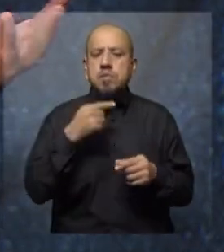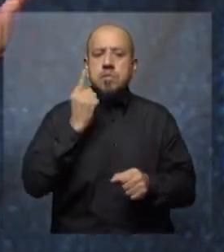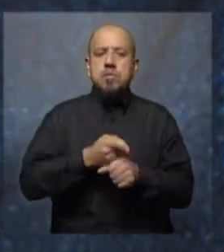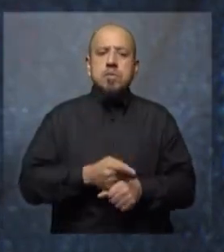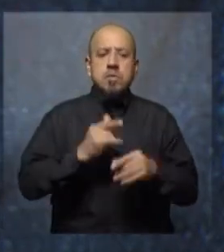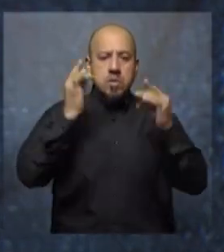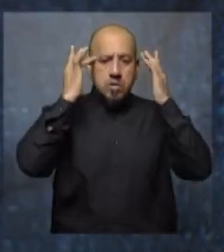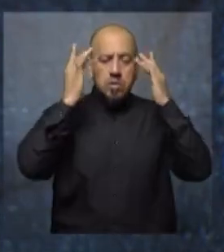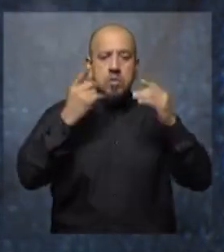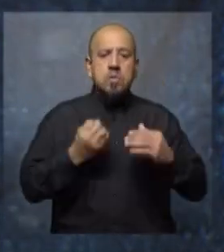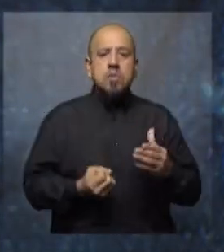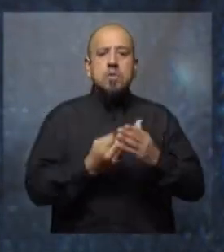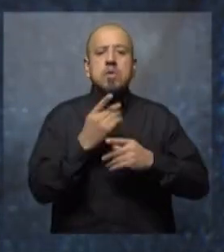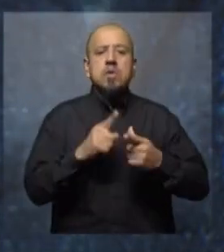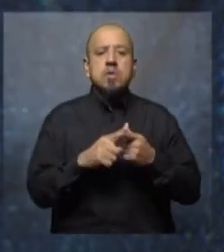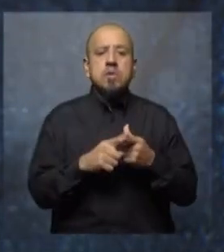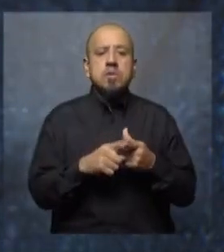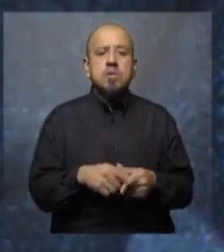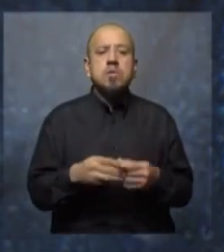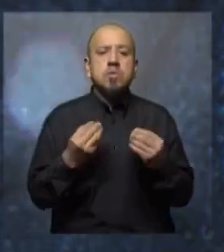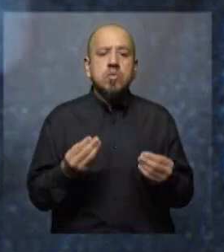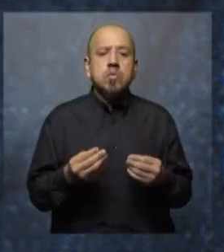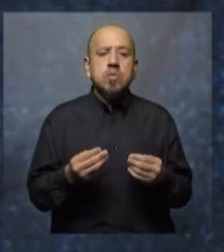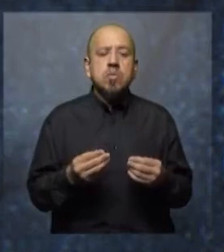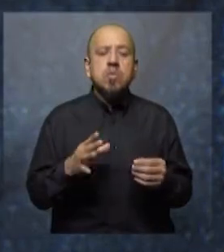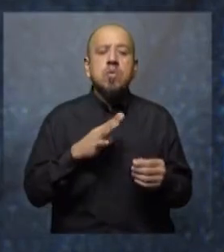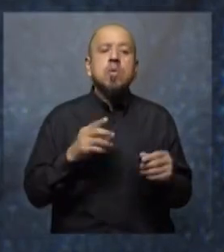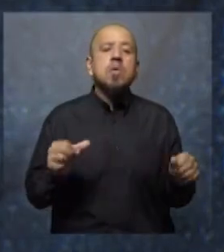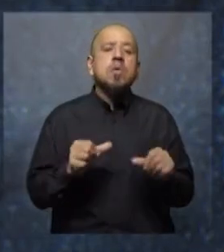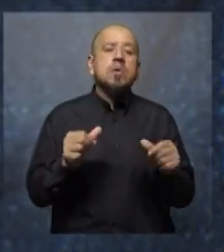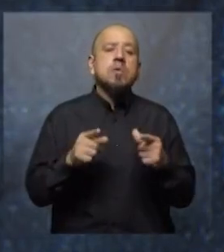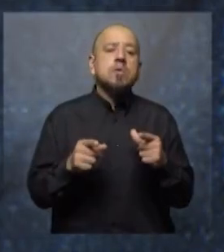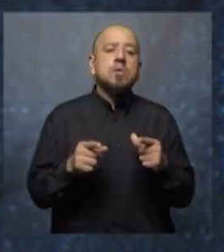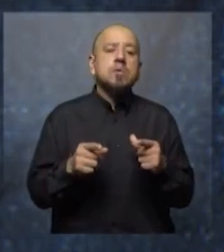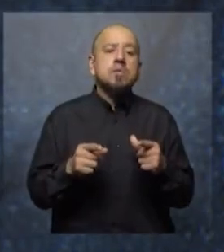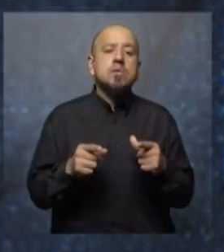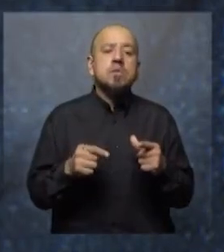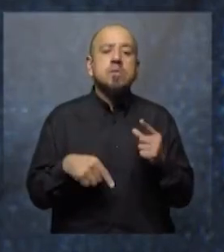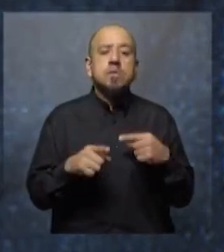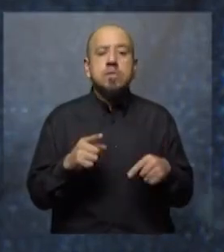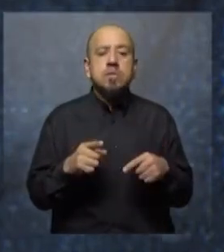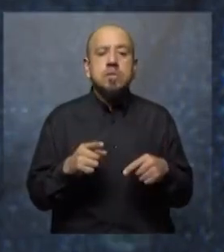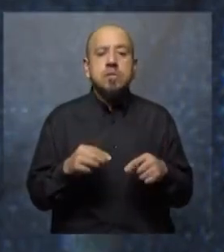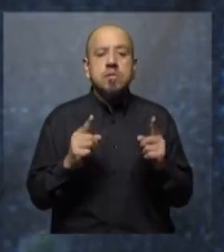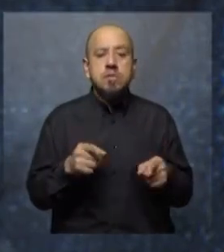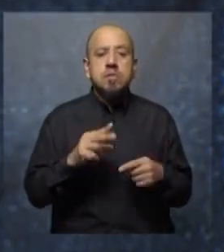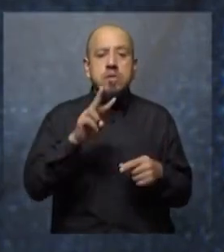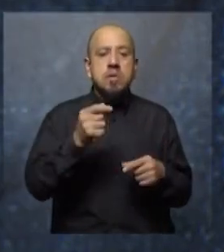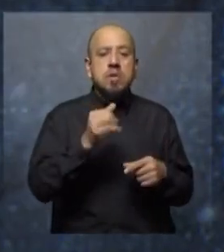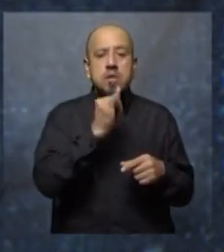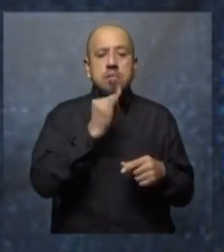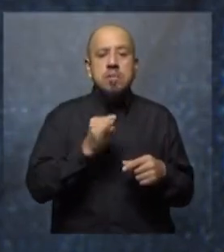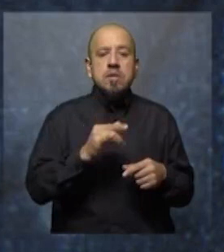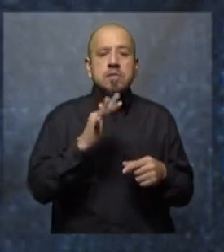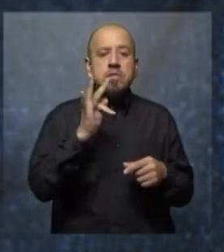educación moderna en su conjunto como la educación colabora con esto entonces recuperando el legado también va a ferreireano para